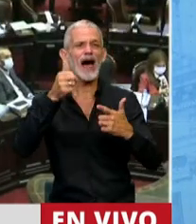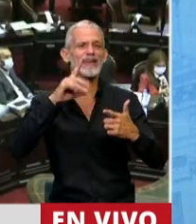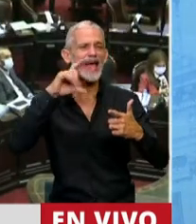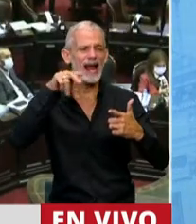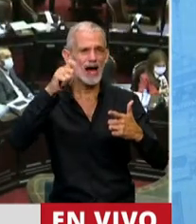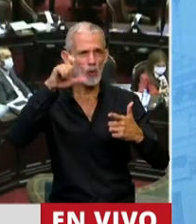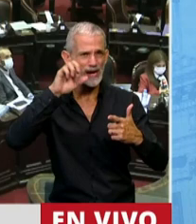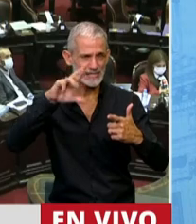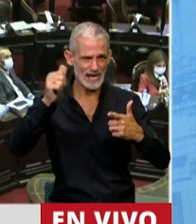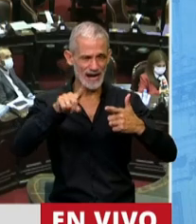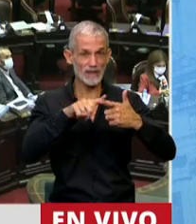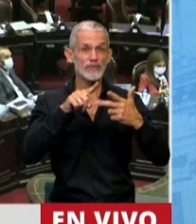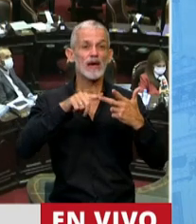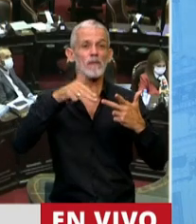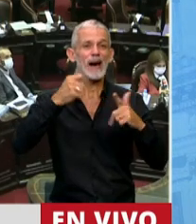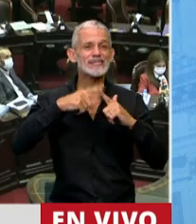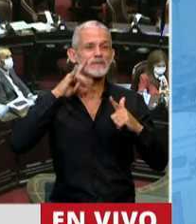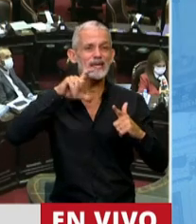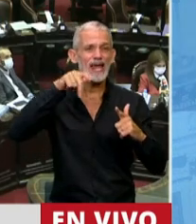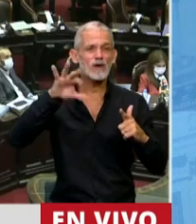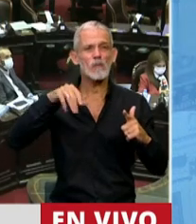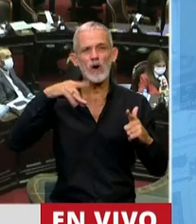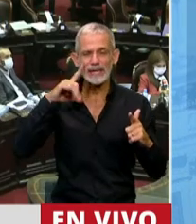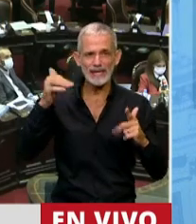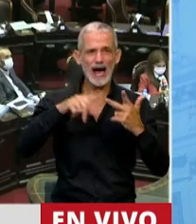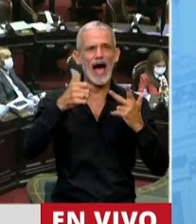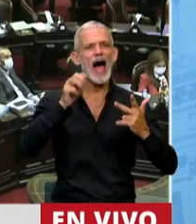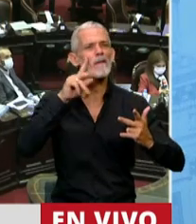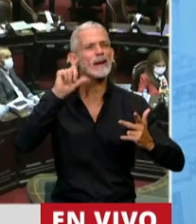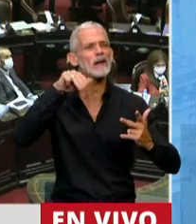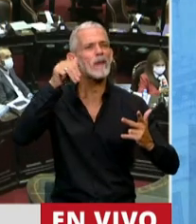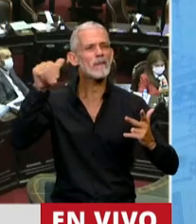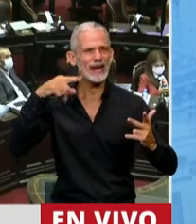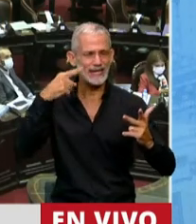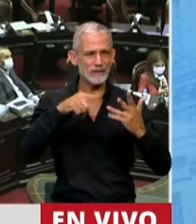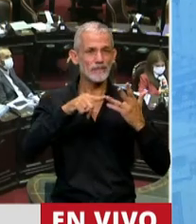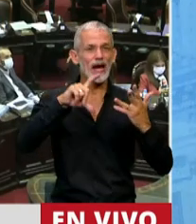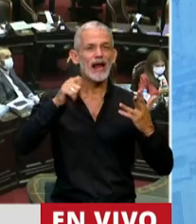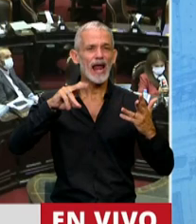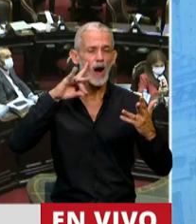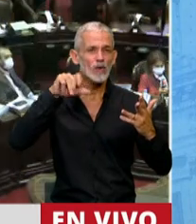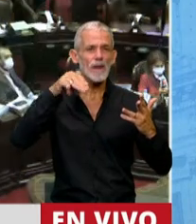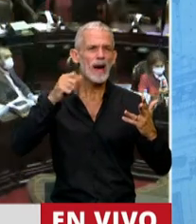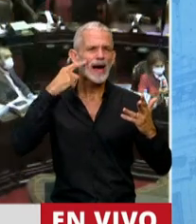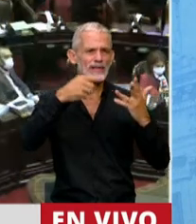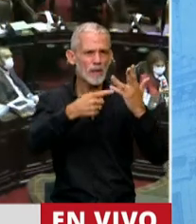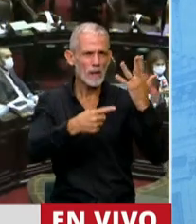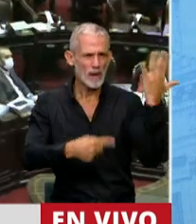Cuellar, Maximiliano Molina, Abril Mamaní, Claudia Maita y